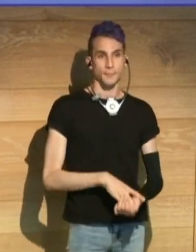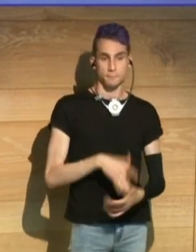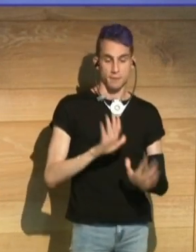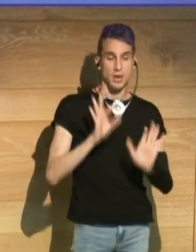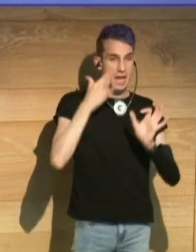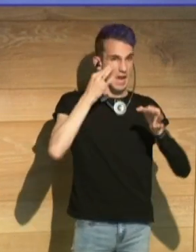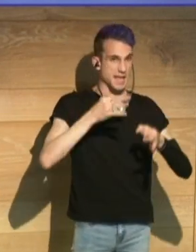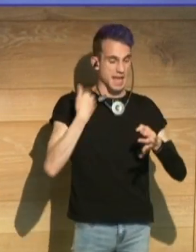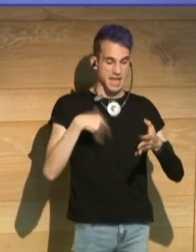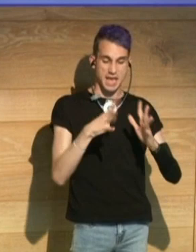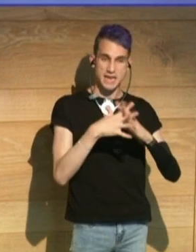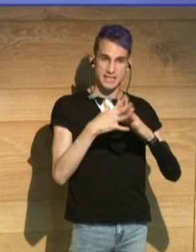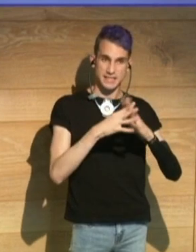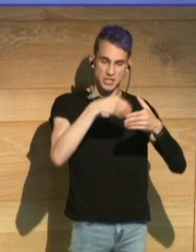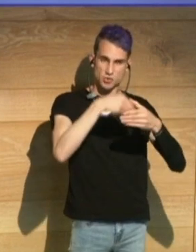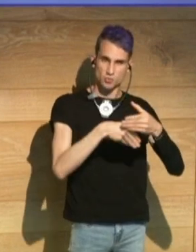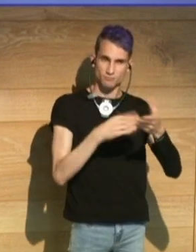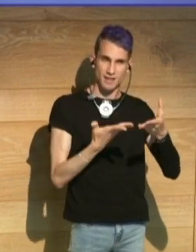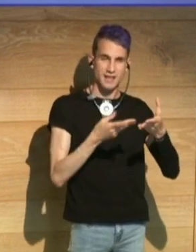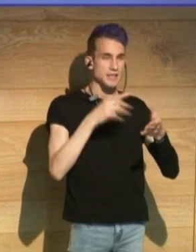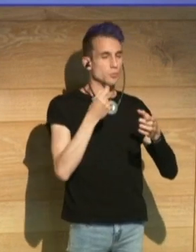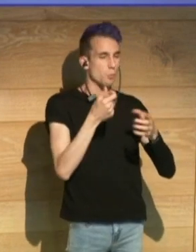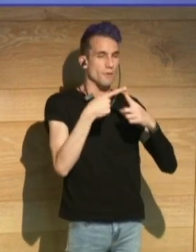estilo, es distinto? ¿Usted en qué categoría lo enmarca?